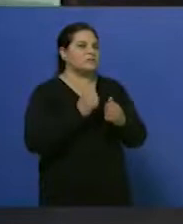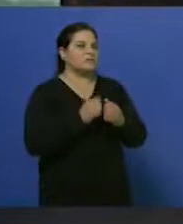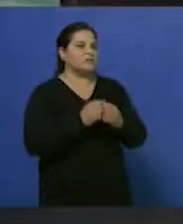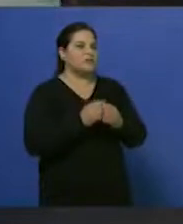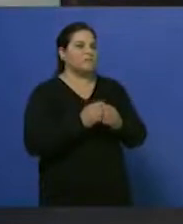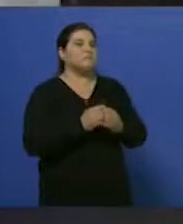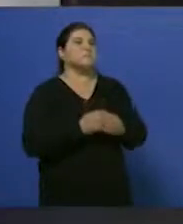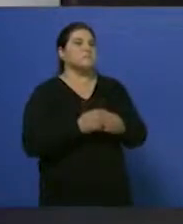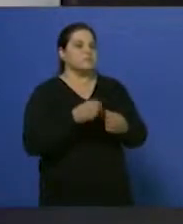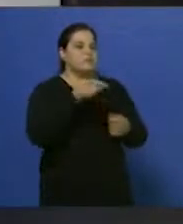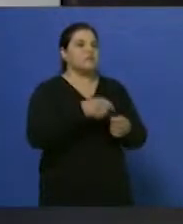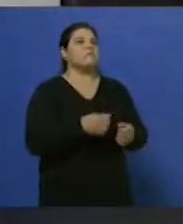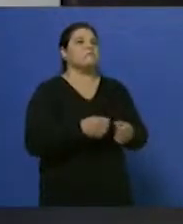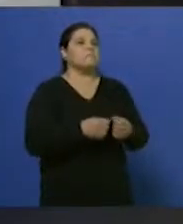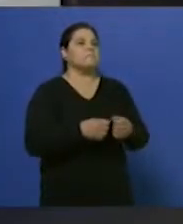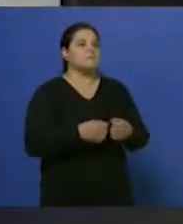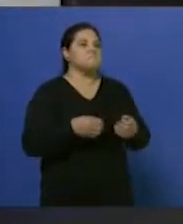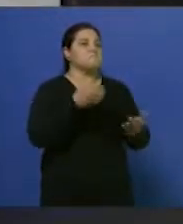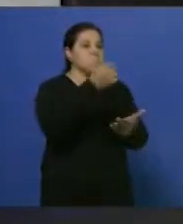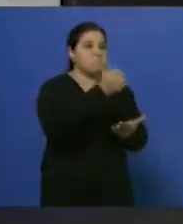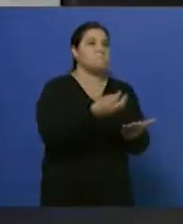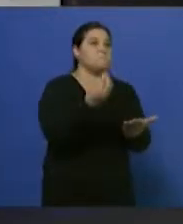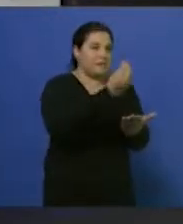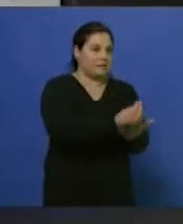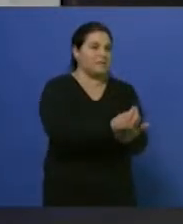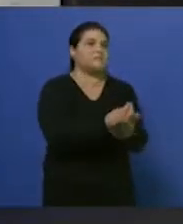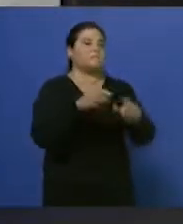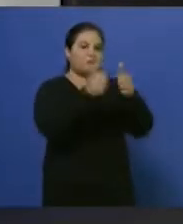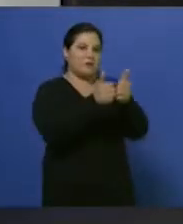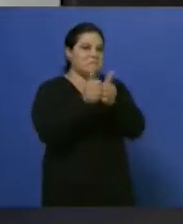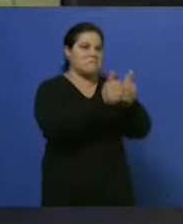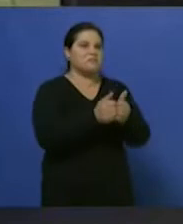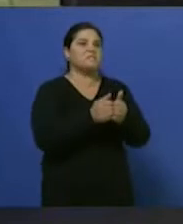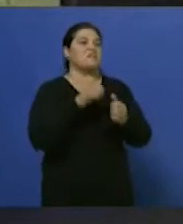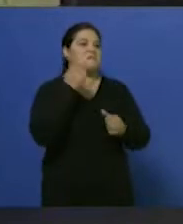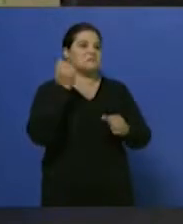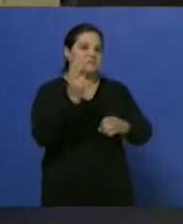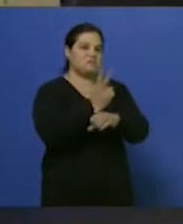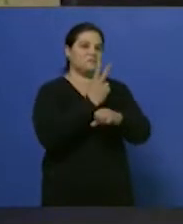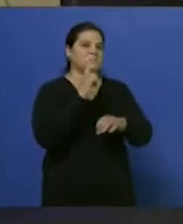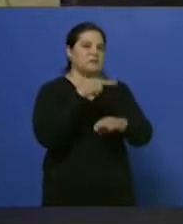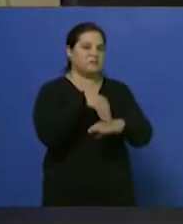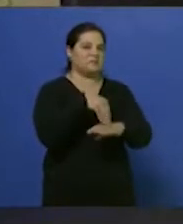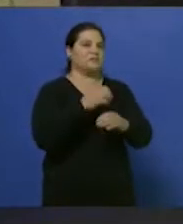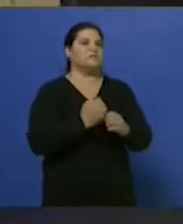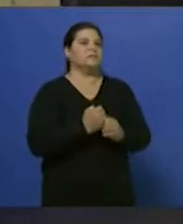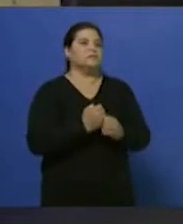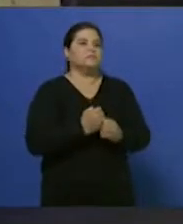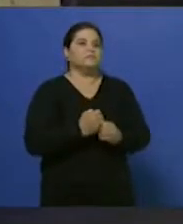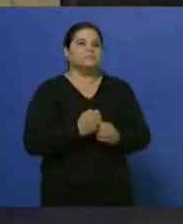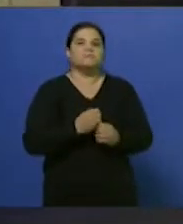participa una empresa constructora de Villa María. Está bien. Ajá. Y en los porcentajes participativos, ¿cuál sería su participación, Souto,